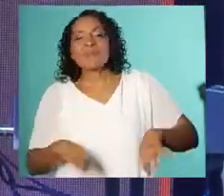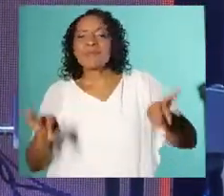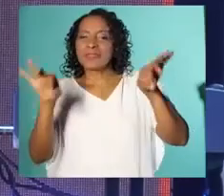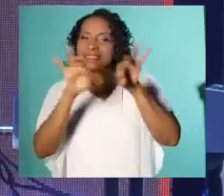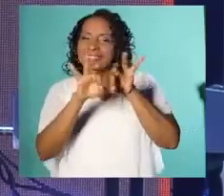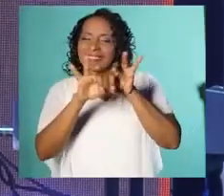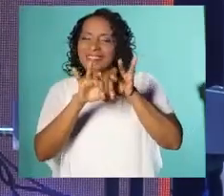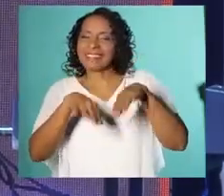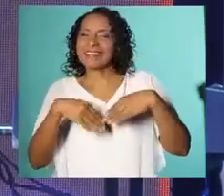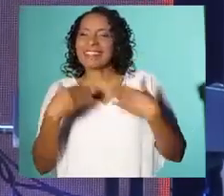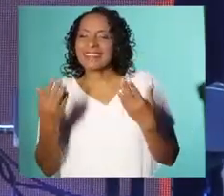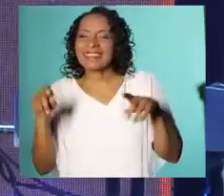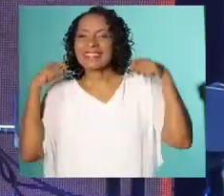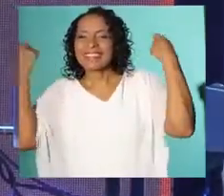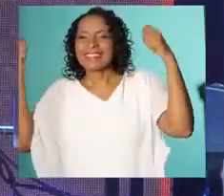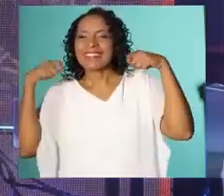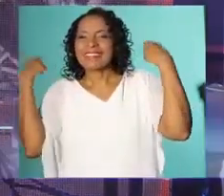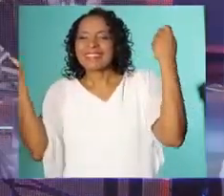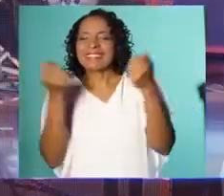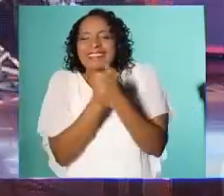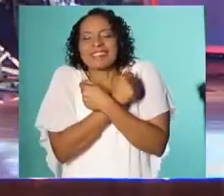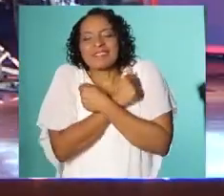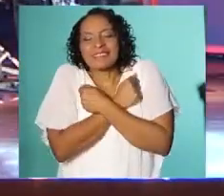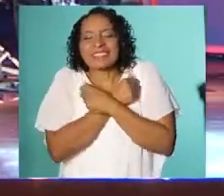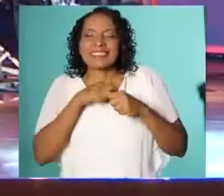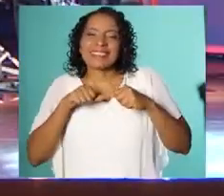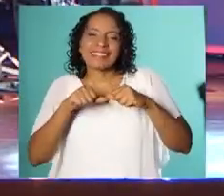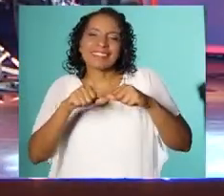amor. Seguimos con más de Alejandro.